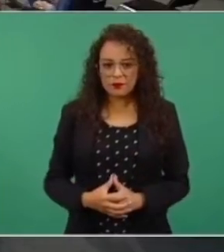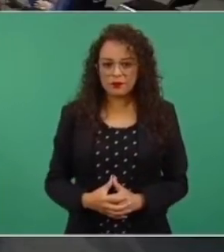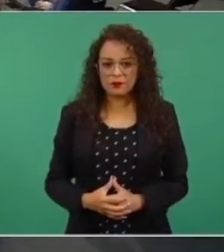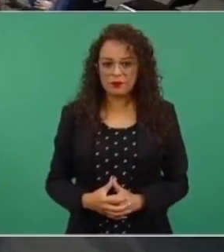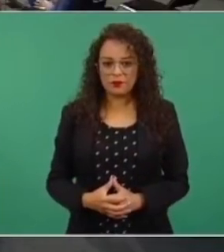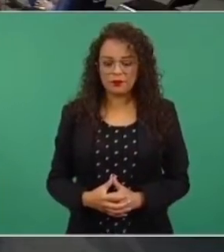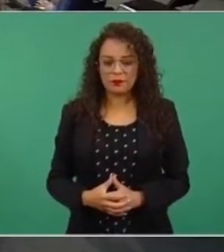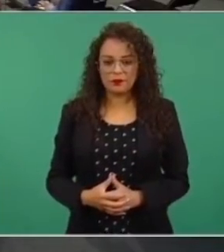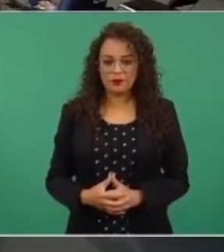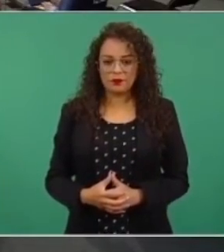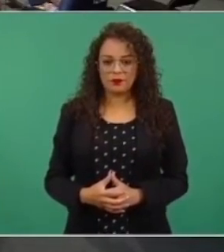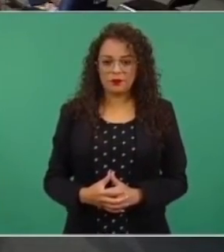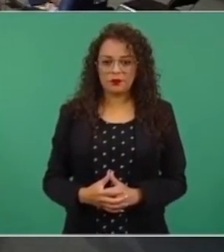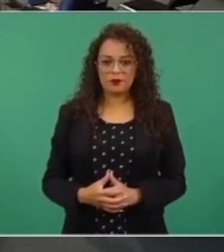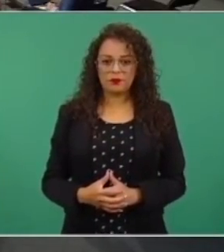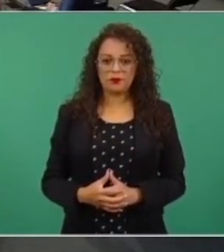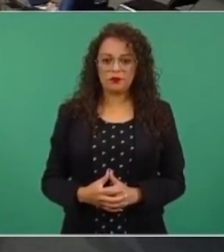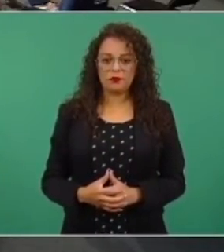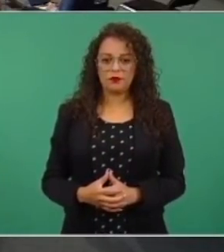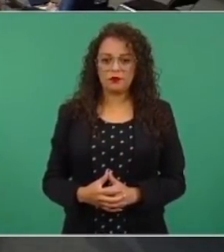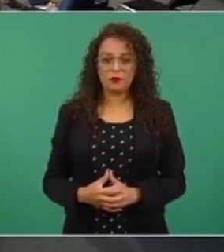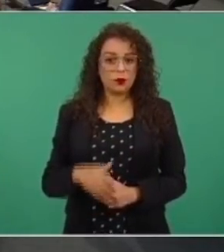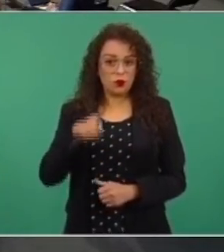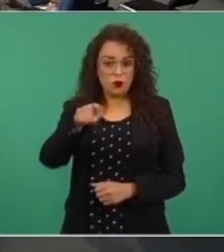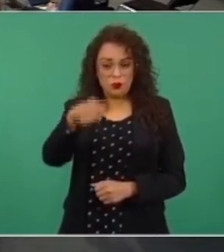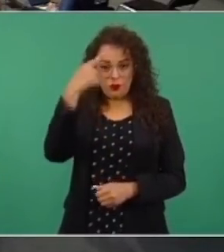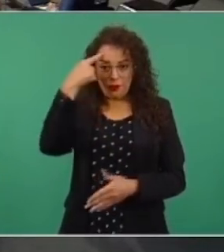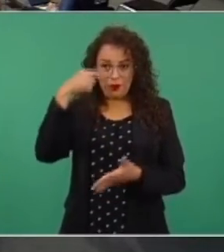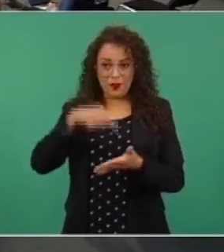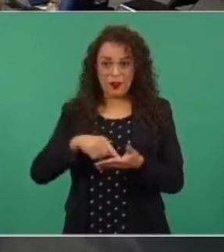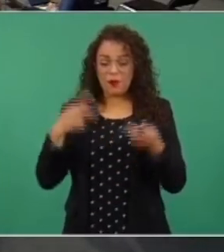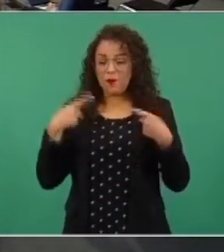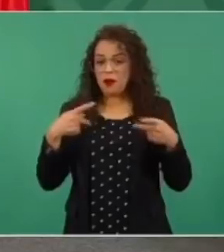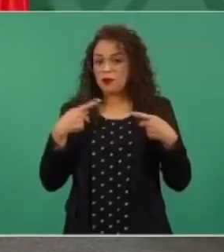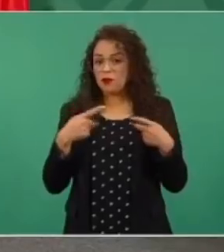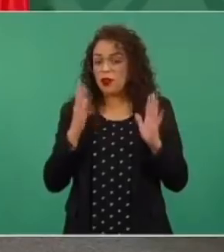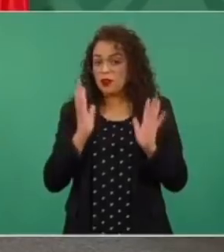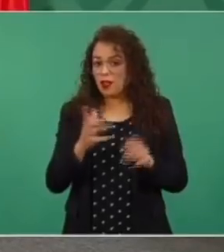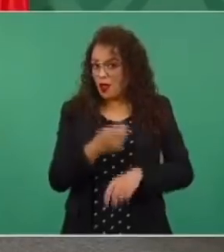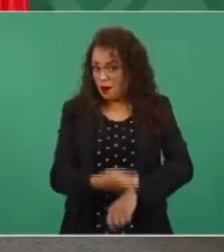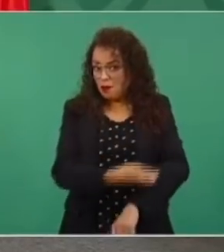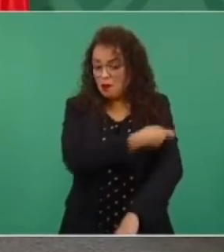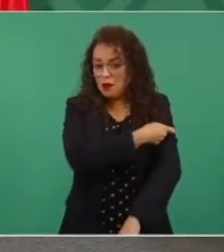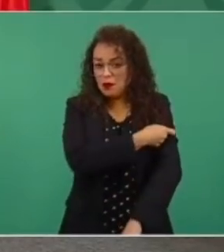¿O creen ustedes de que el que se pone una vacuna de una